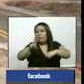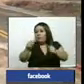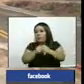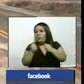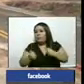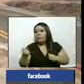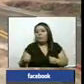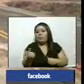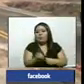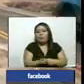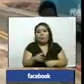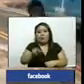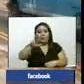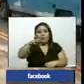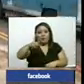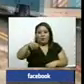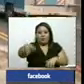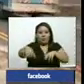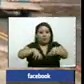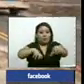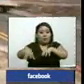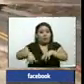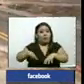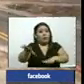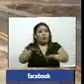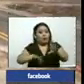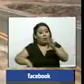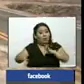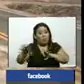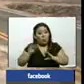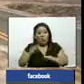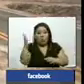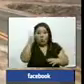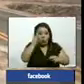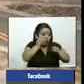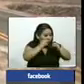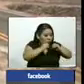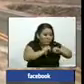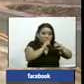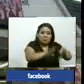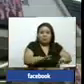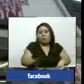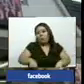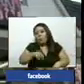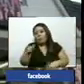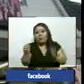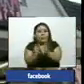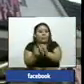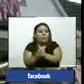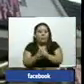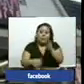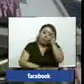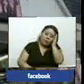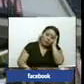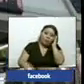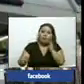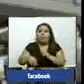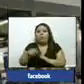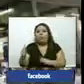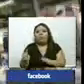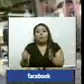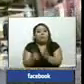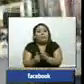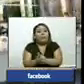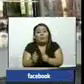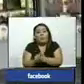de residentes en 30 condados, obligando a algunos a tirar a la basura comida, otros con inconvenientes para dormir, otros